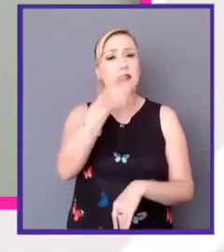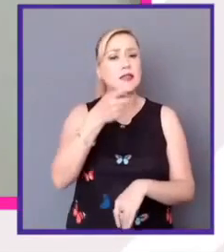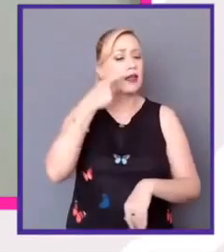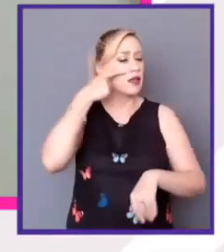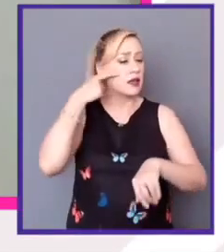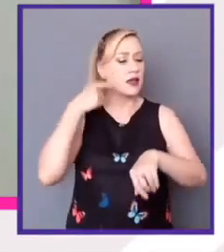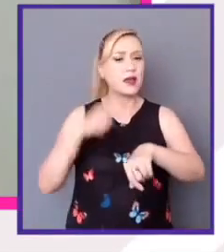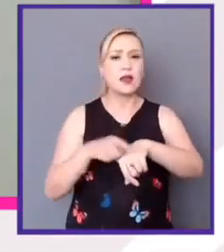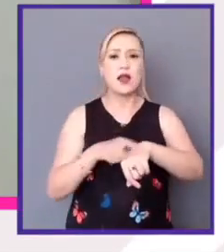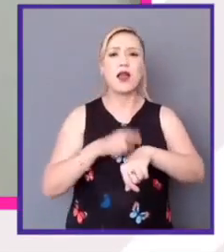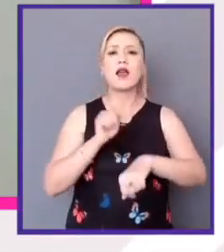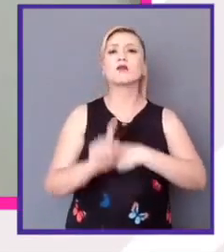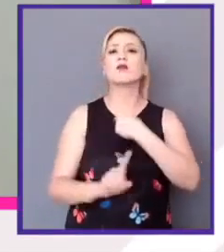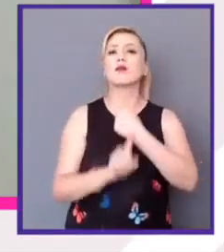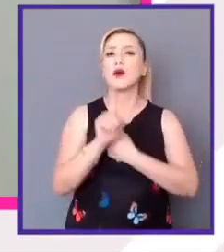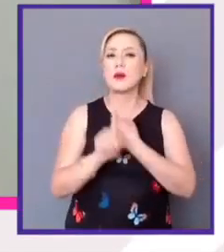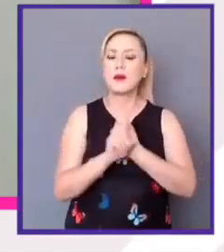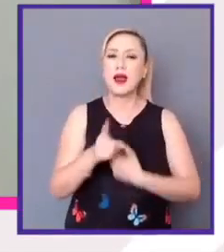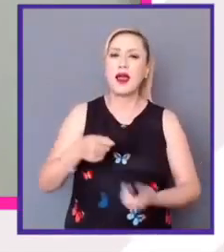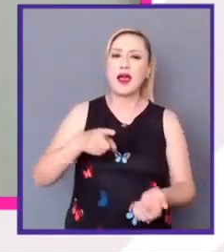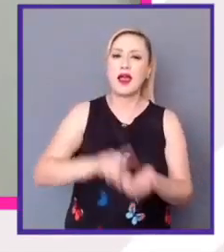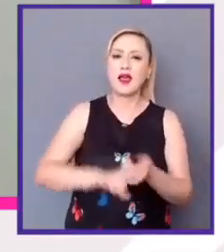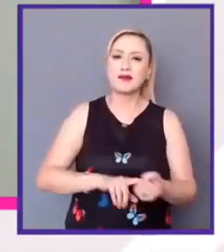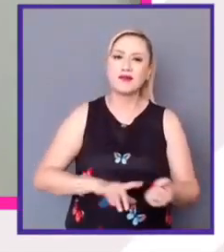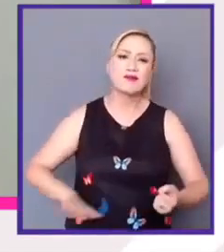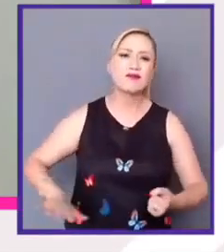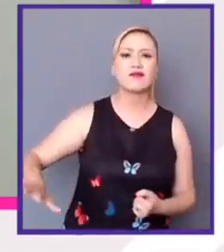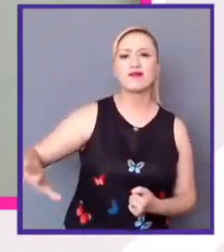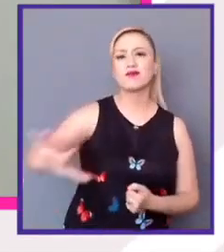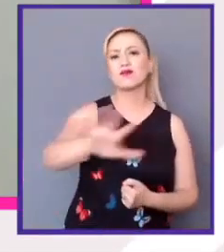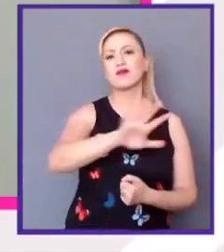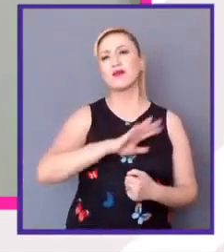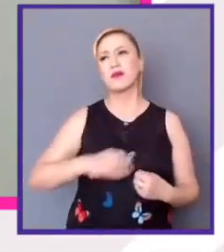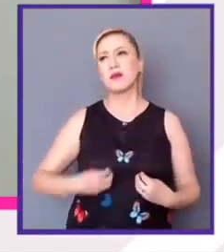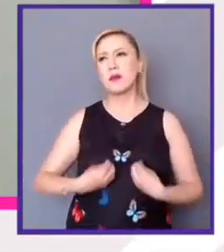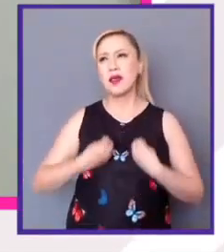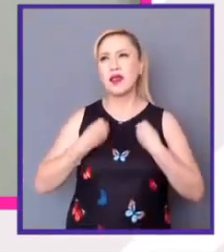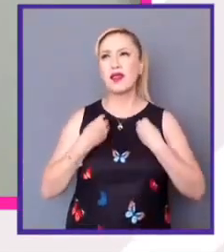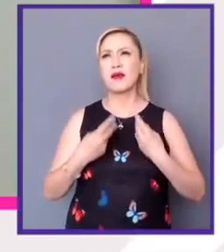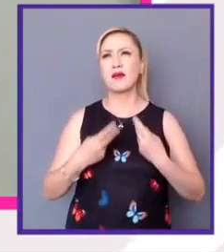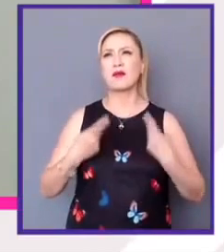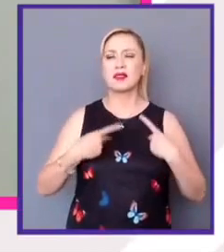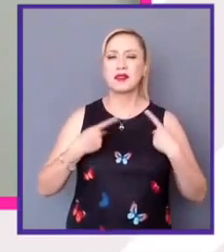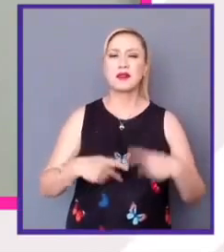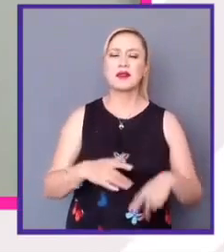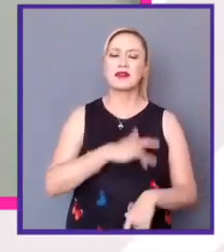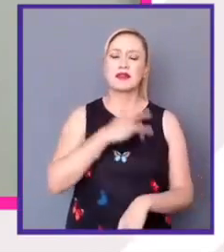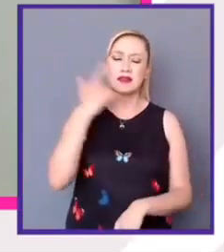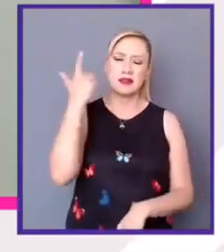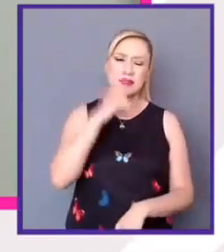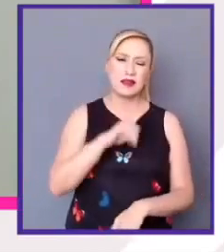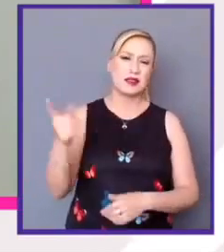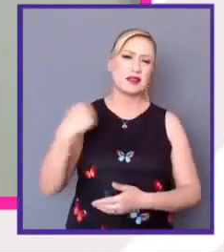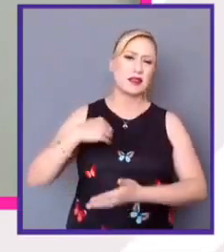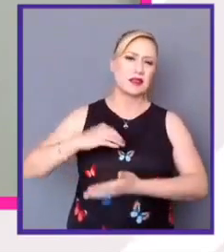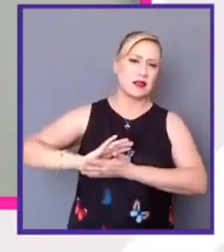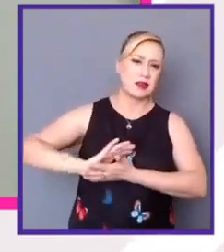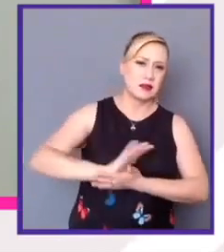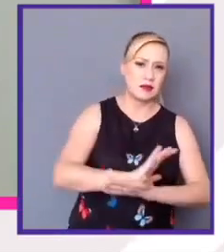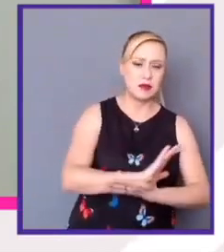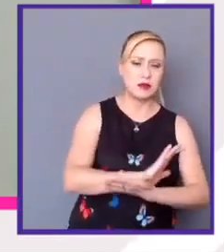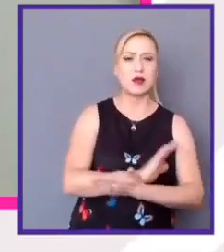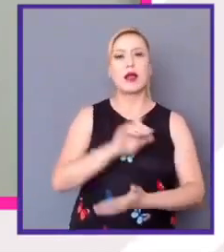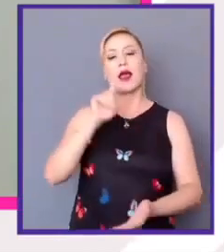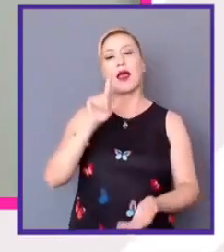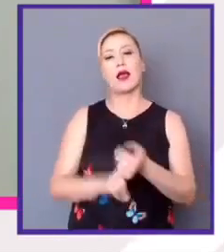problemática estructural que atraviesa todos los ámbitos de la vida de las personas racializadas, es decir, todas aquellas que pertenecen a